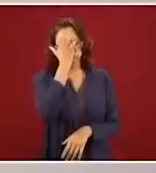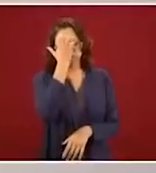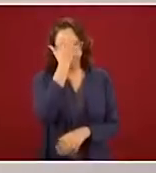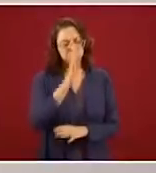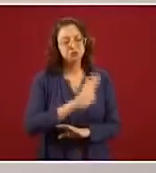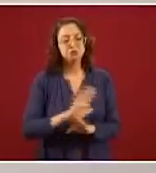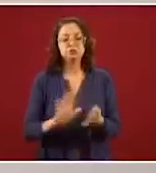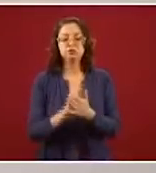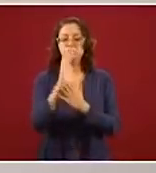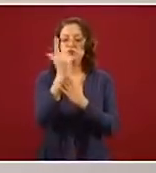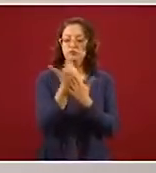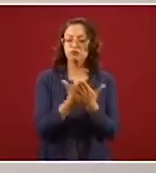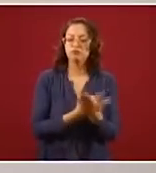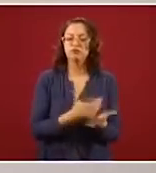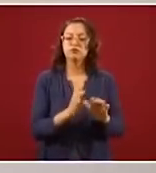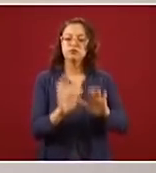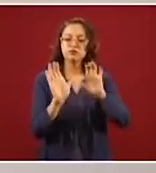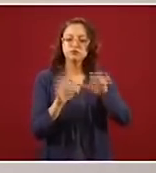inscribe